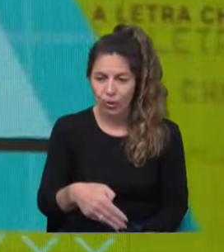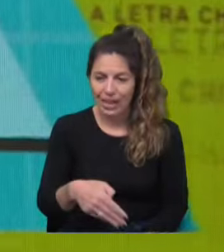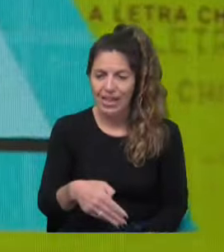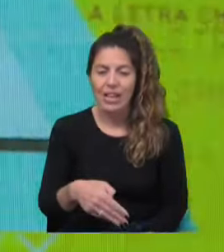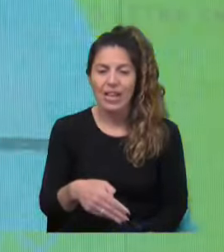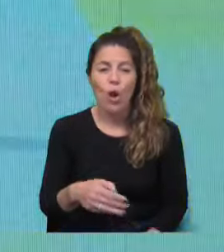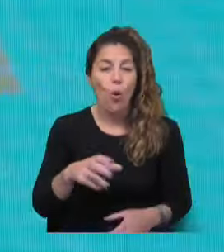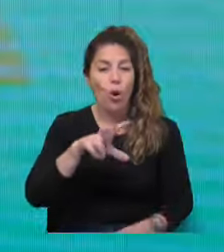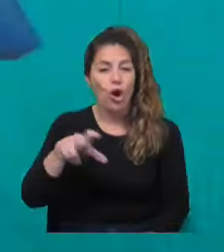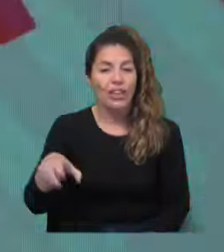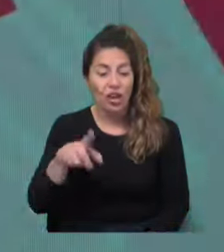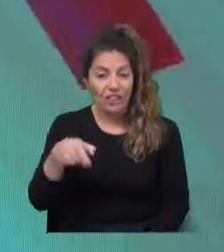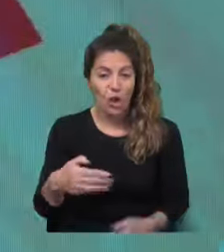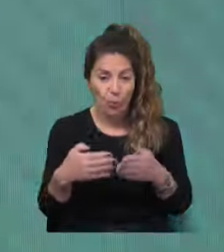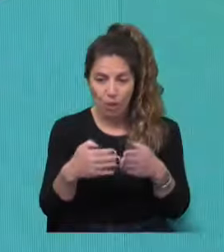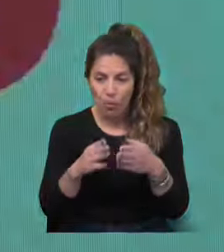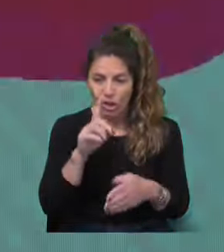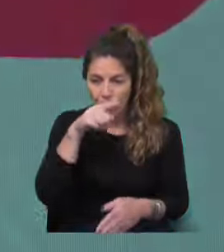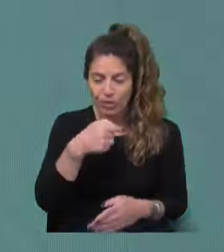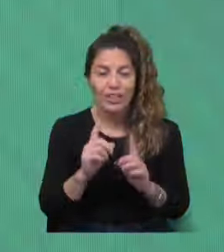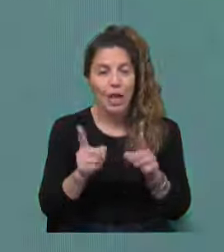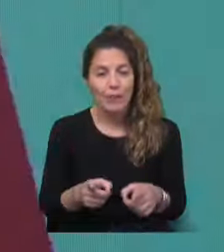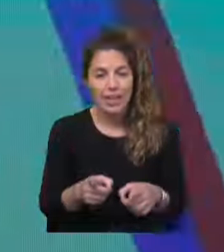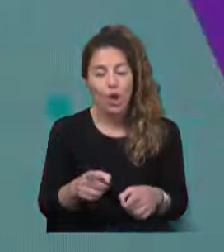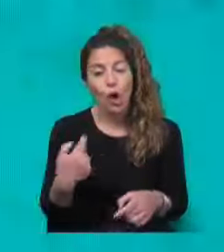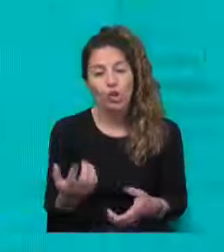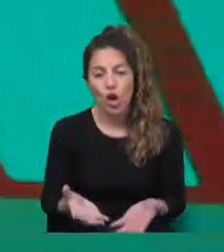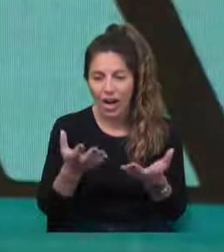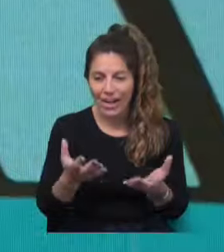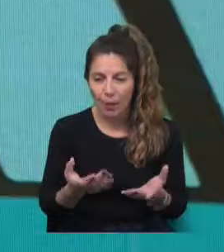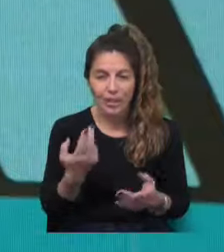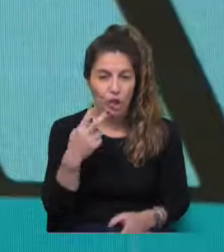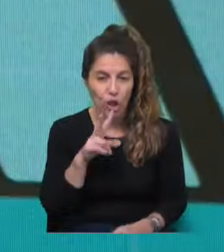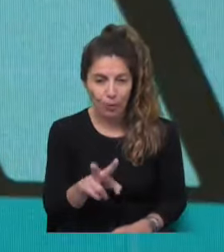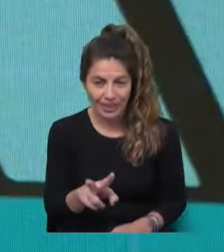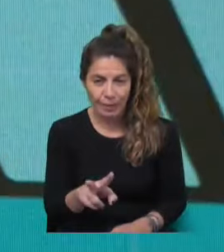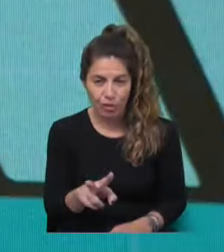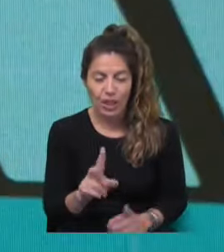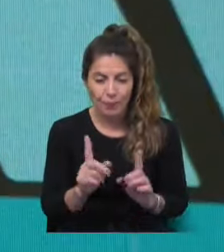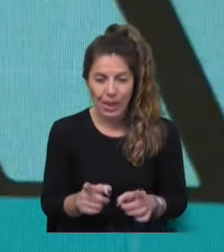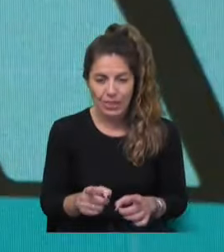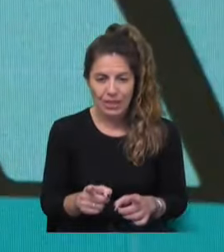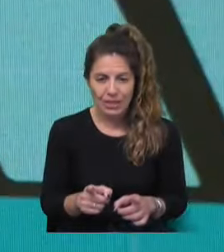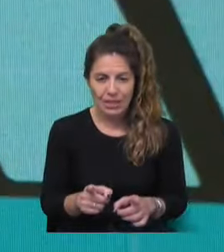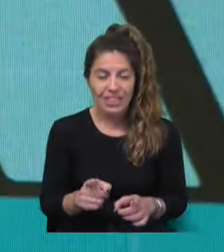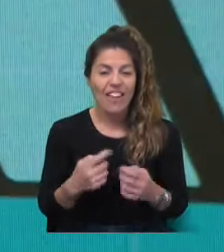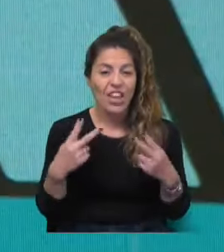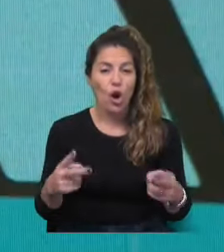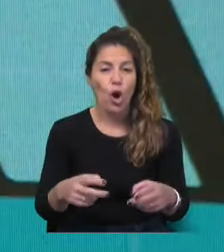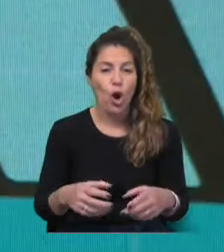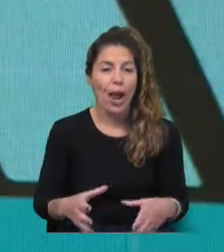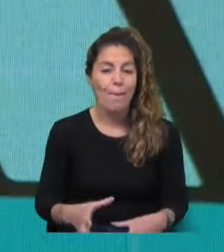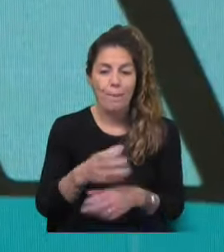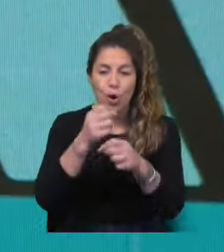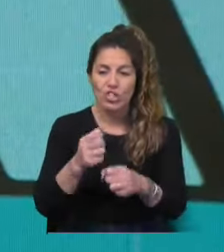un contenedor que pasó por el puerto de Montevideo. Y por otro lado también otro cargamento, que también lo veíamos, que viajó en bolsas de arroz y que